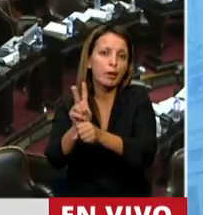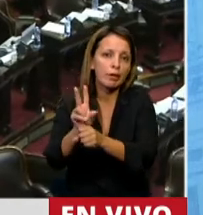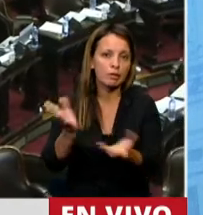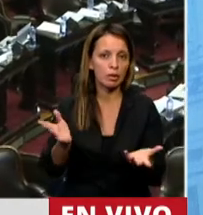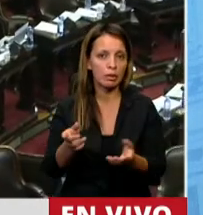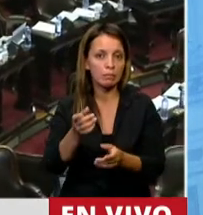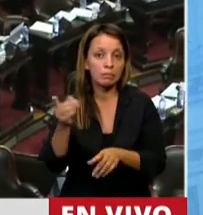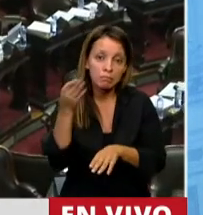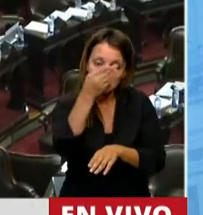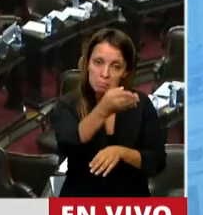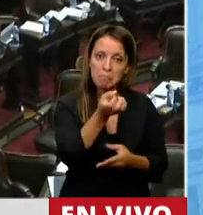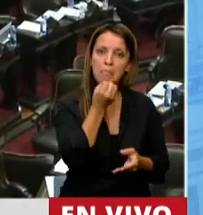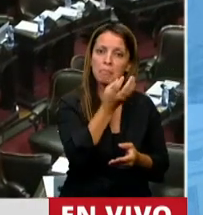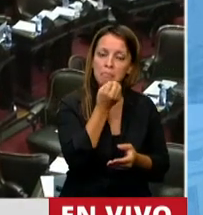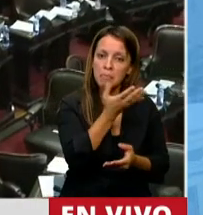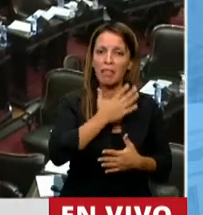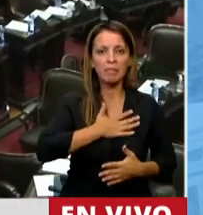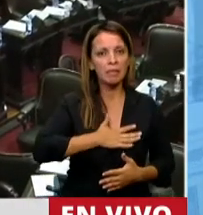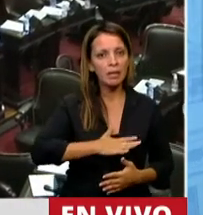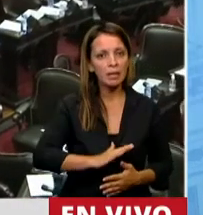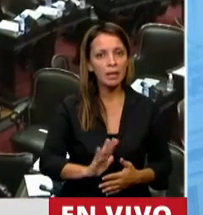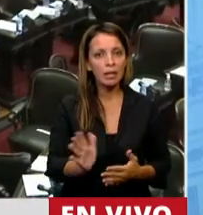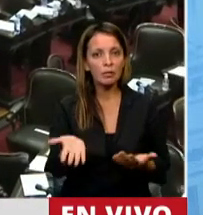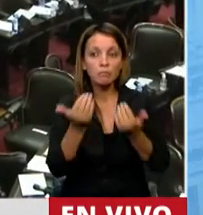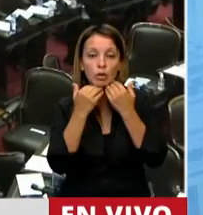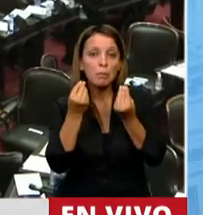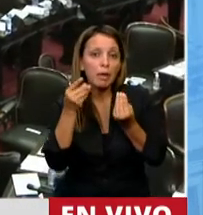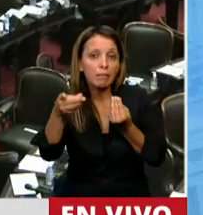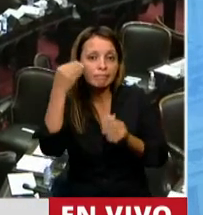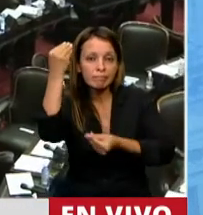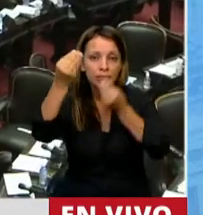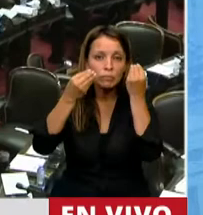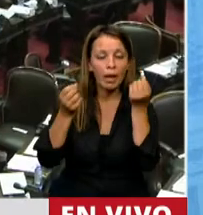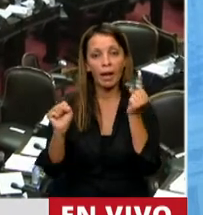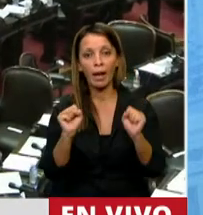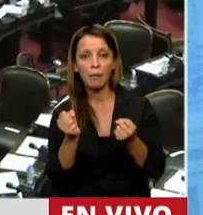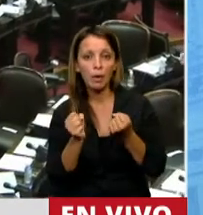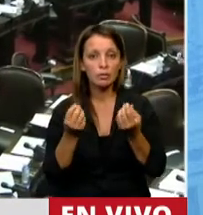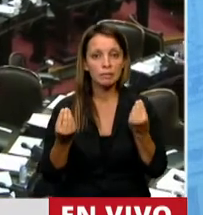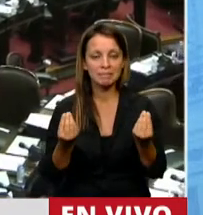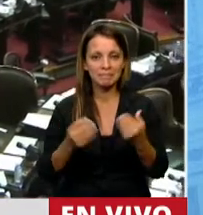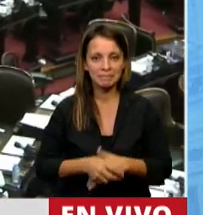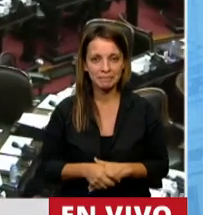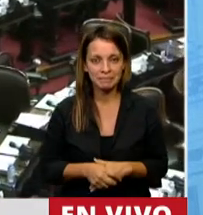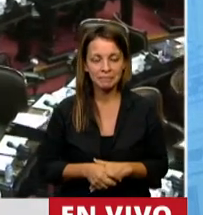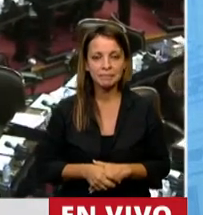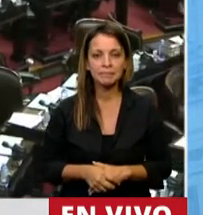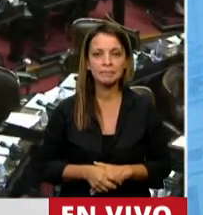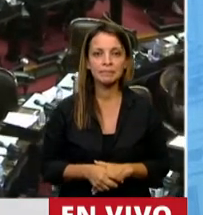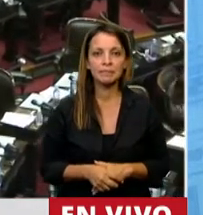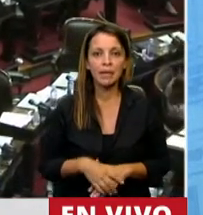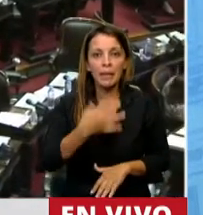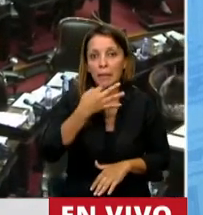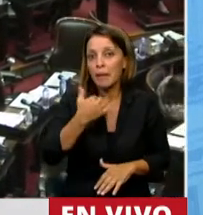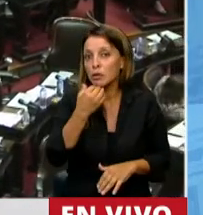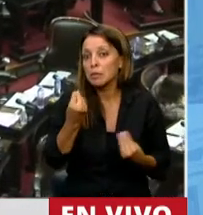a declarar con tranquilidad, ya que no tiene nada, no sé por qué se preocupa, por qué está nervioso el diputado Grande.